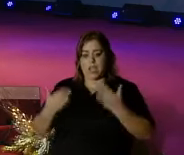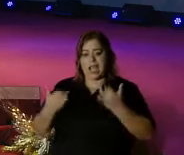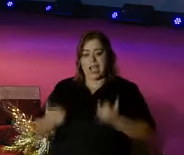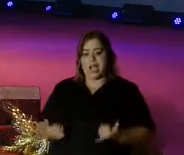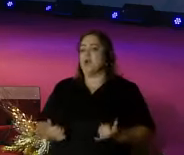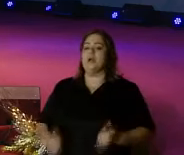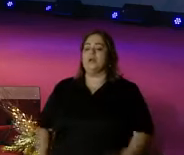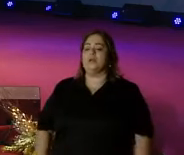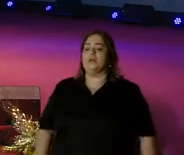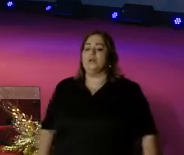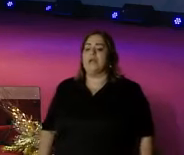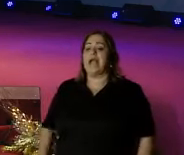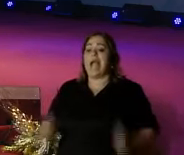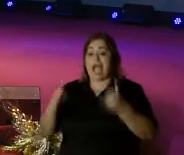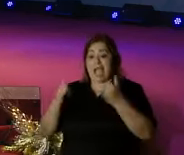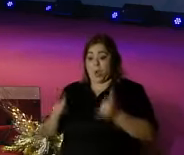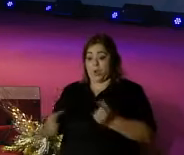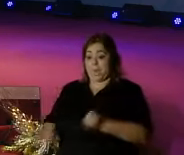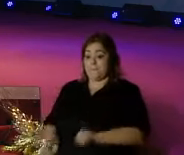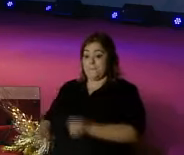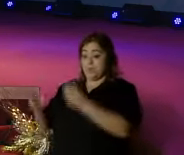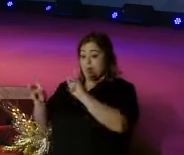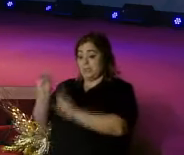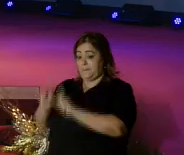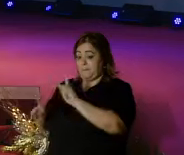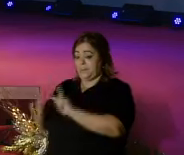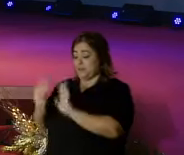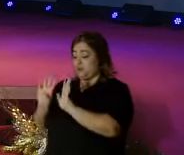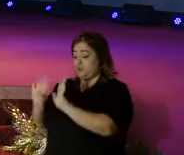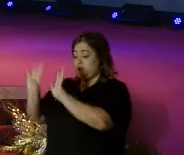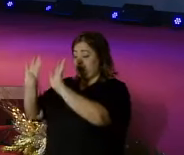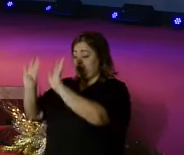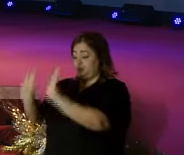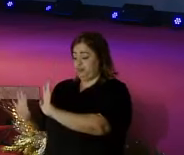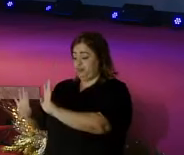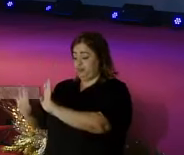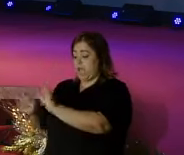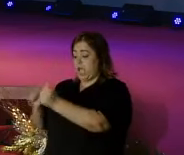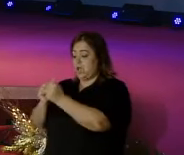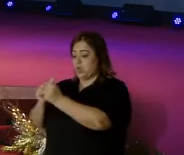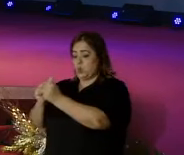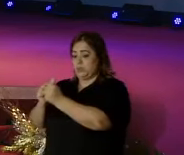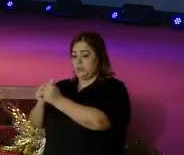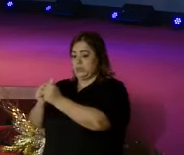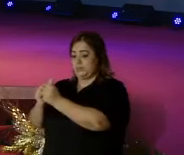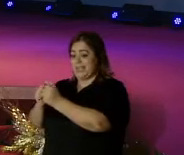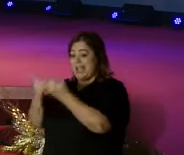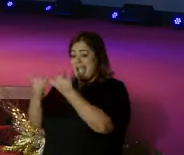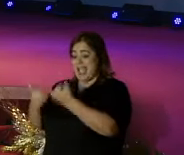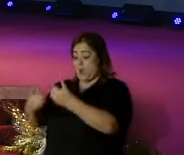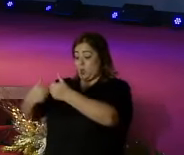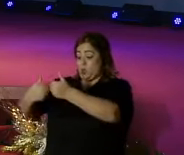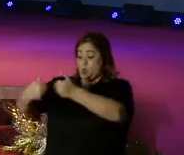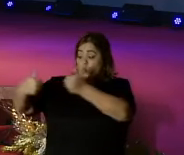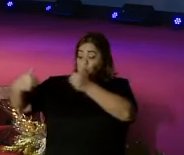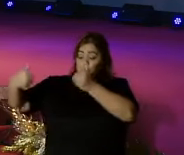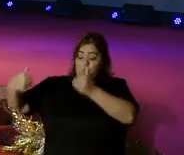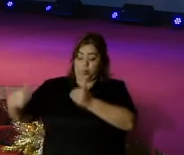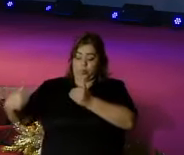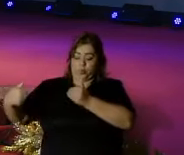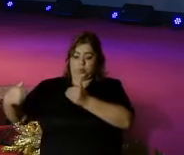es multitud y acompañantes. Porque a la misión que voy no puede ir todo el